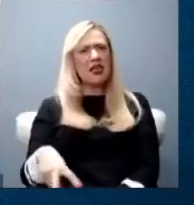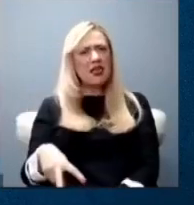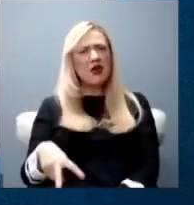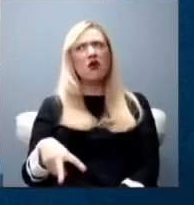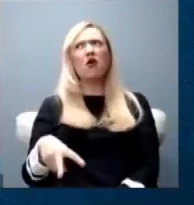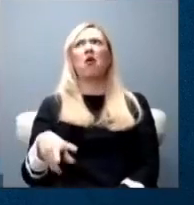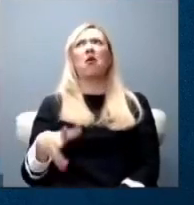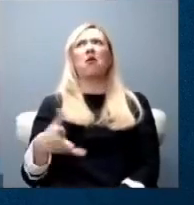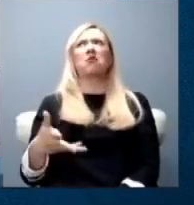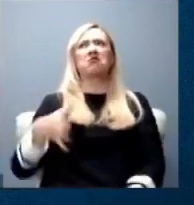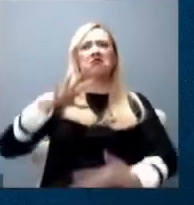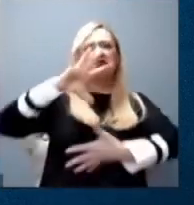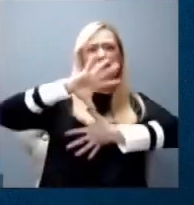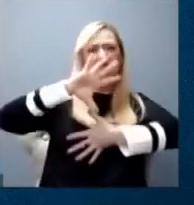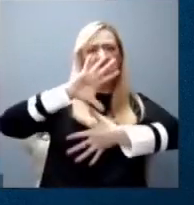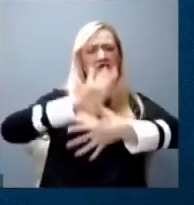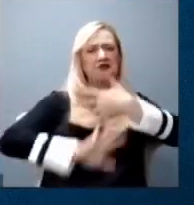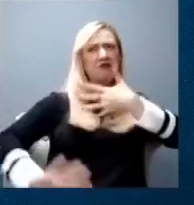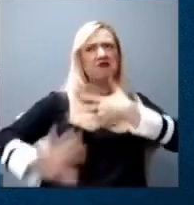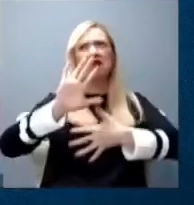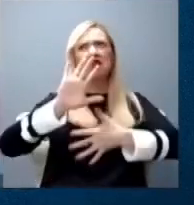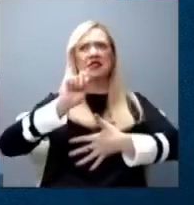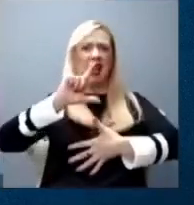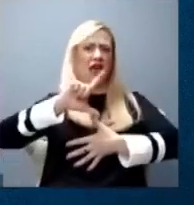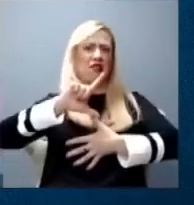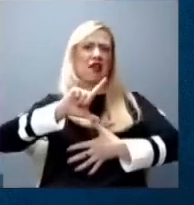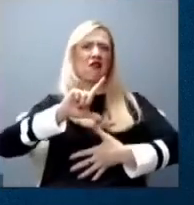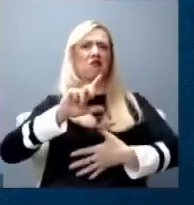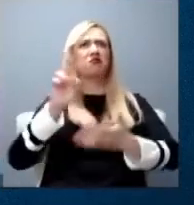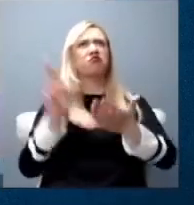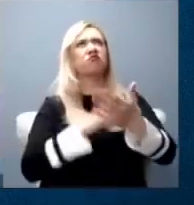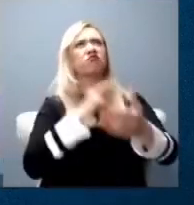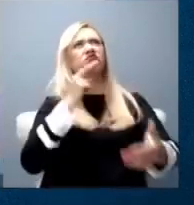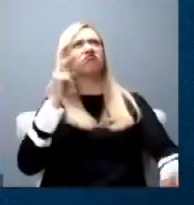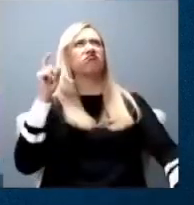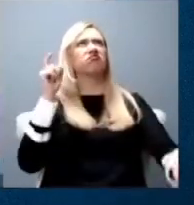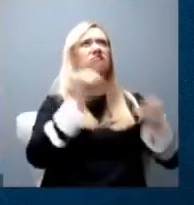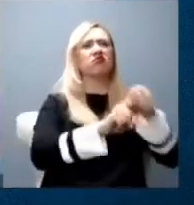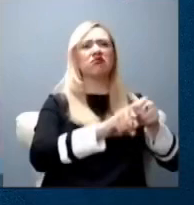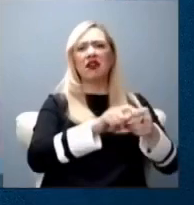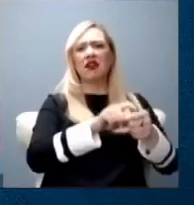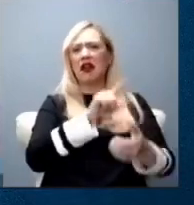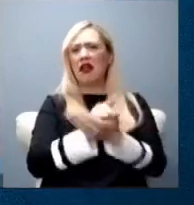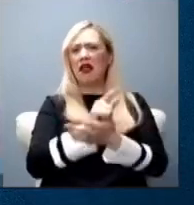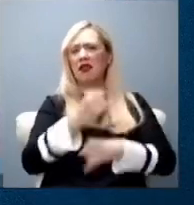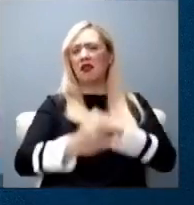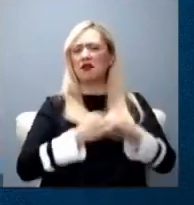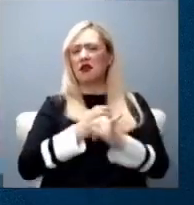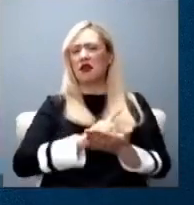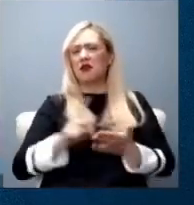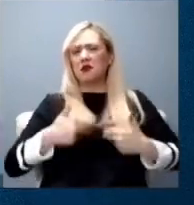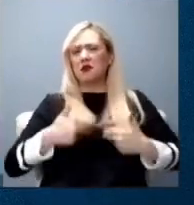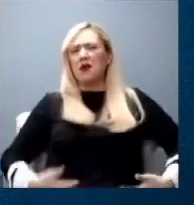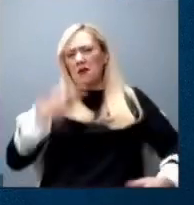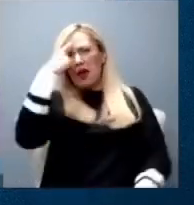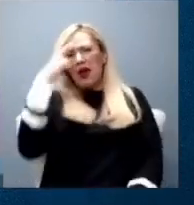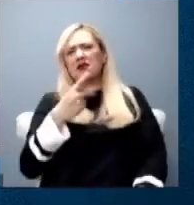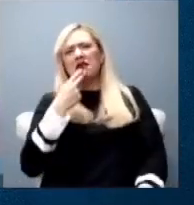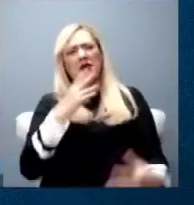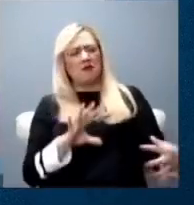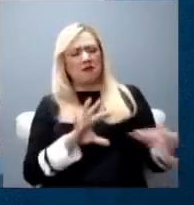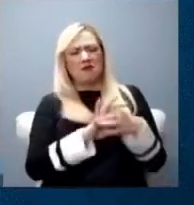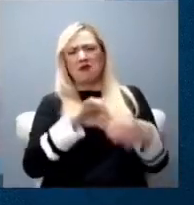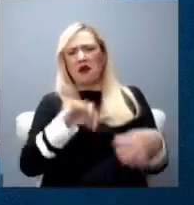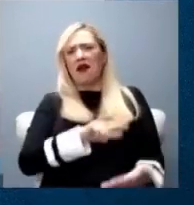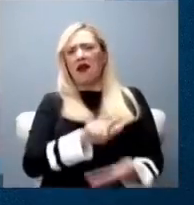países algunos países de la región tengamos tratados internacionales en materia de derechos humanos, digamos, que aportan para nuestro sistema jurídico? Y además, ¿cómo